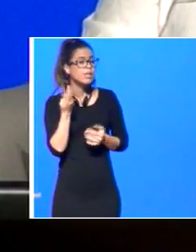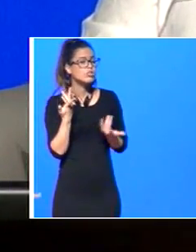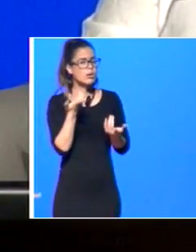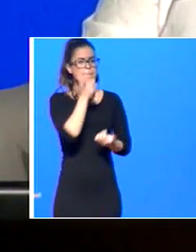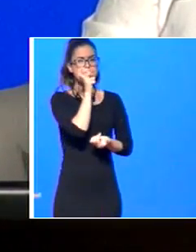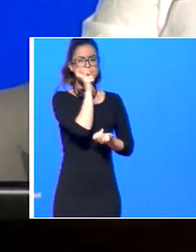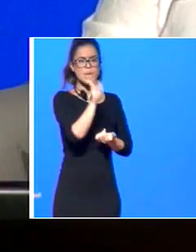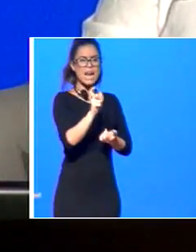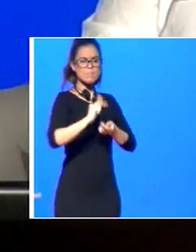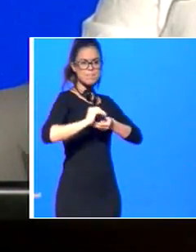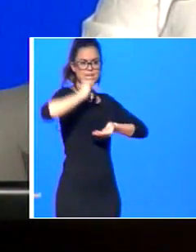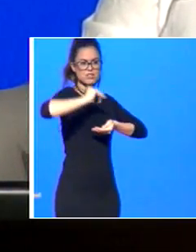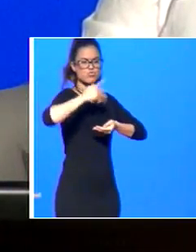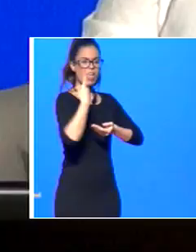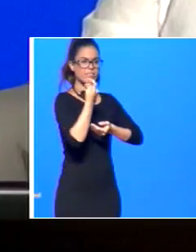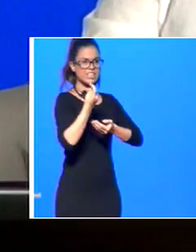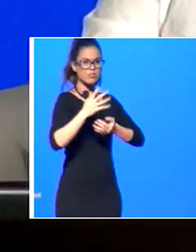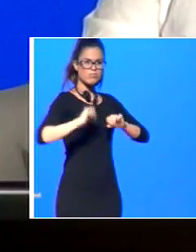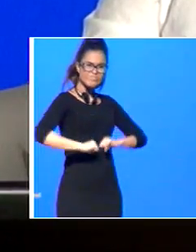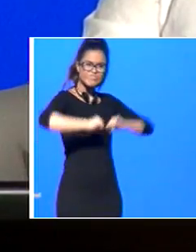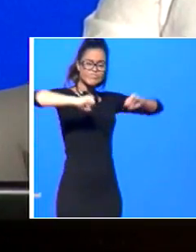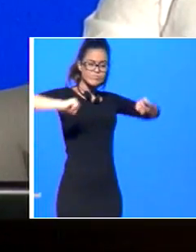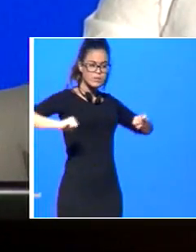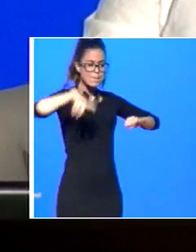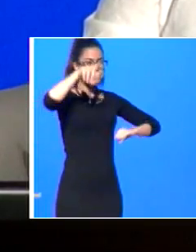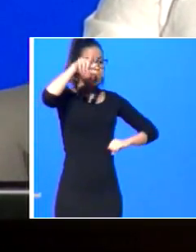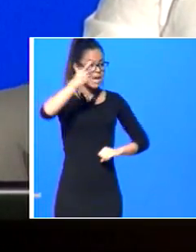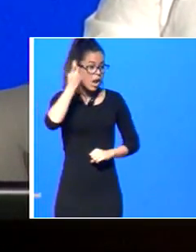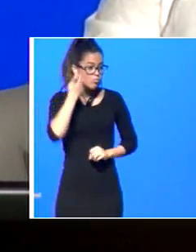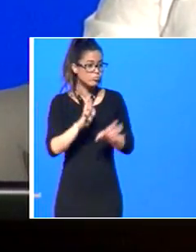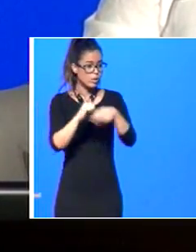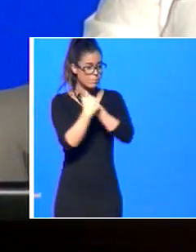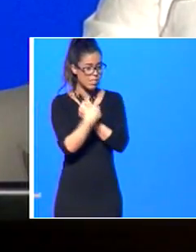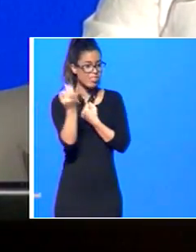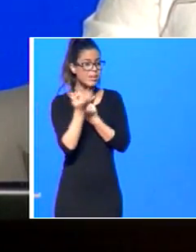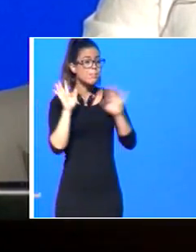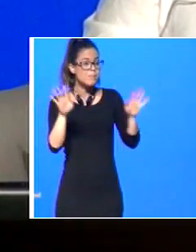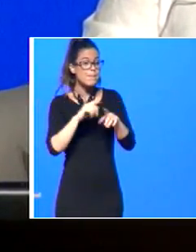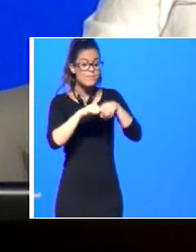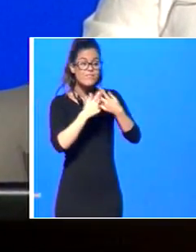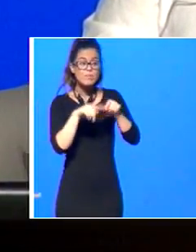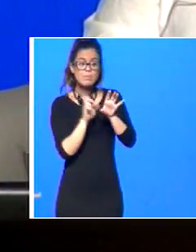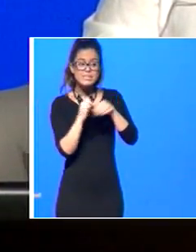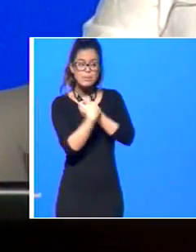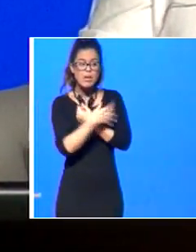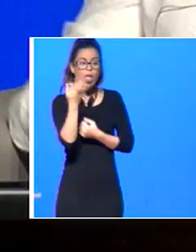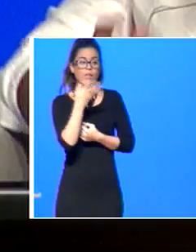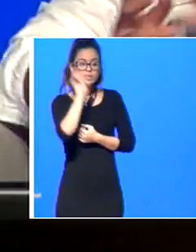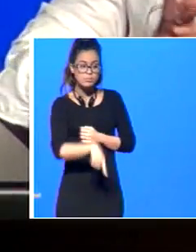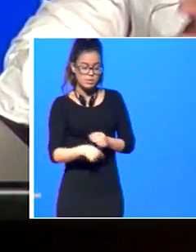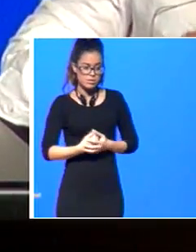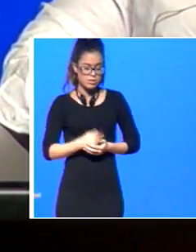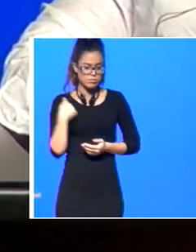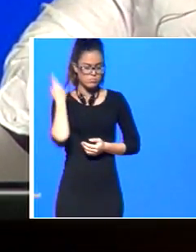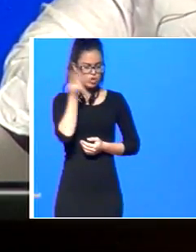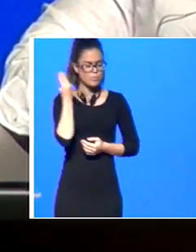que ser un poco más grande que todo eso. Tienen que participar los alumnos, pero es que tienen que participar las familias. Yo creo que hay que dar un